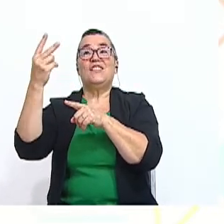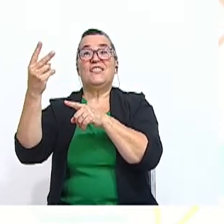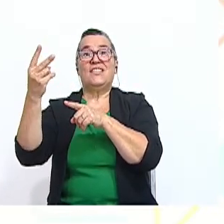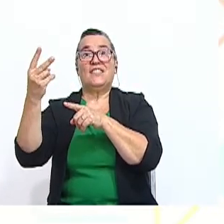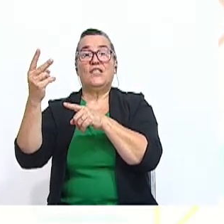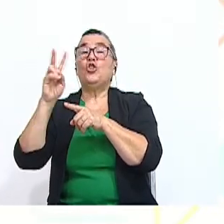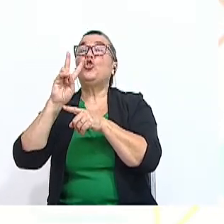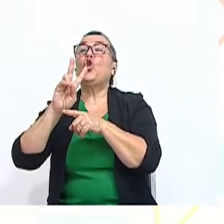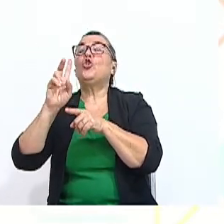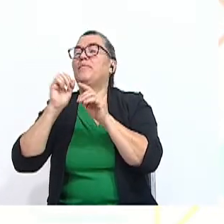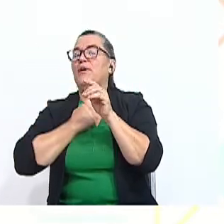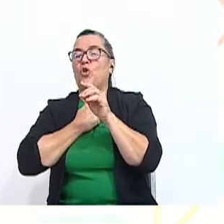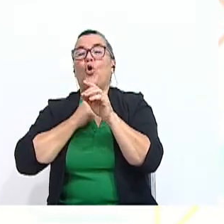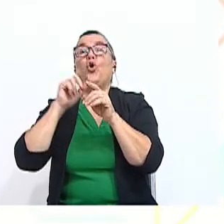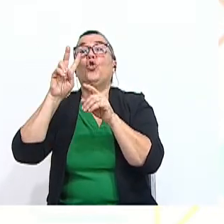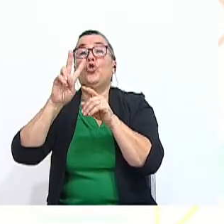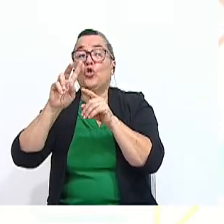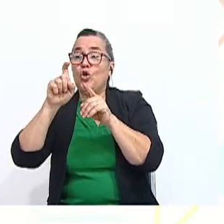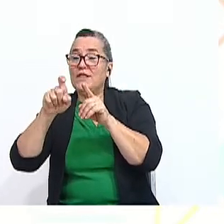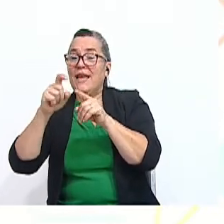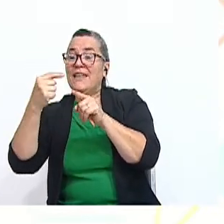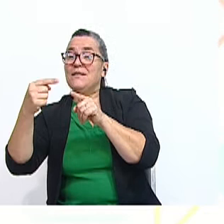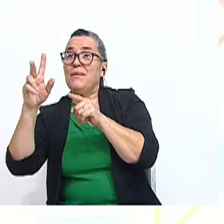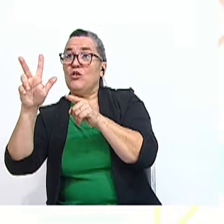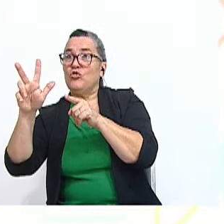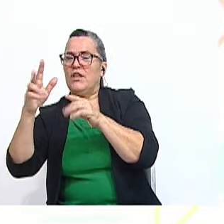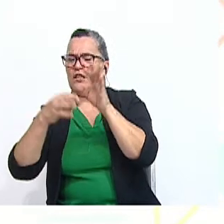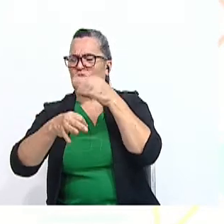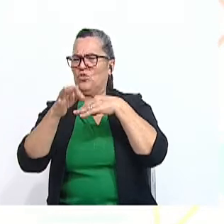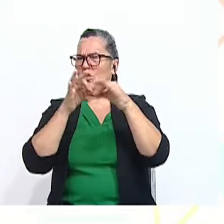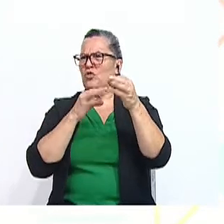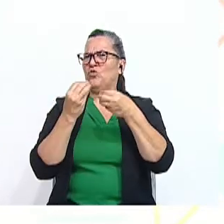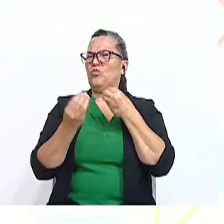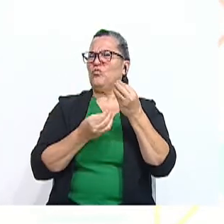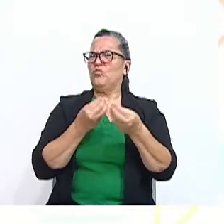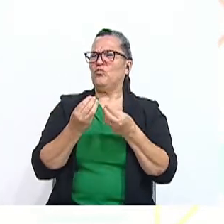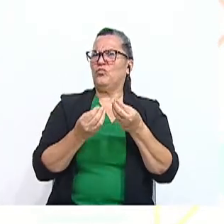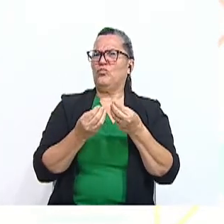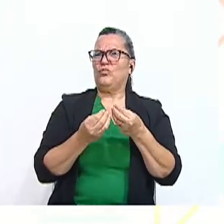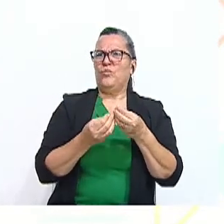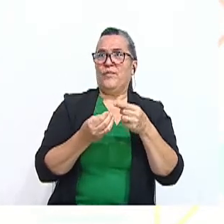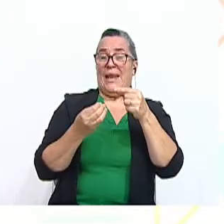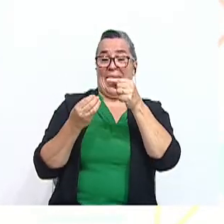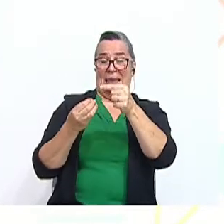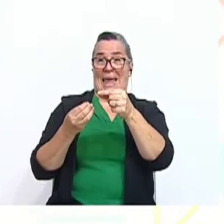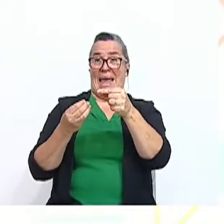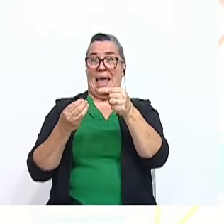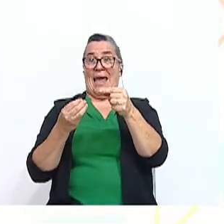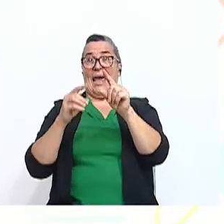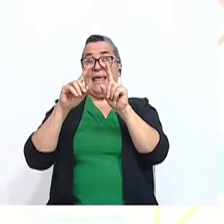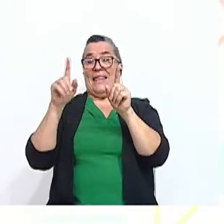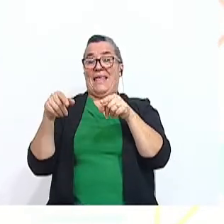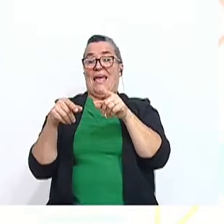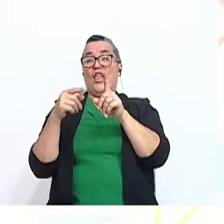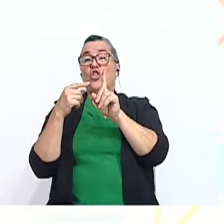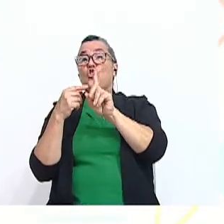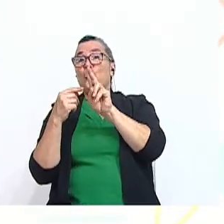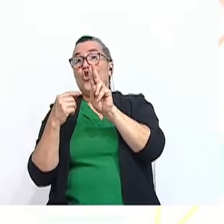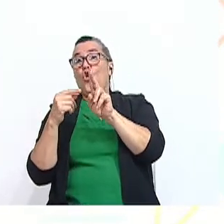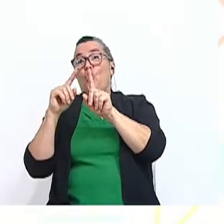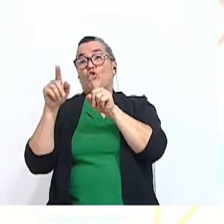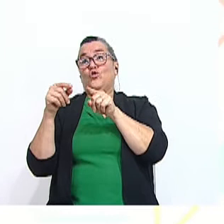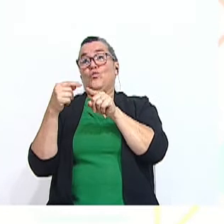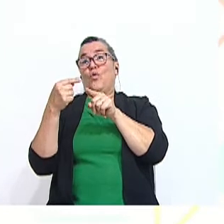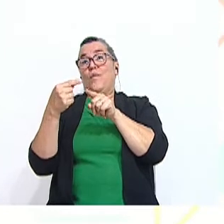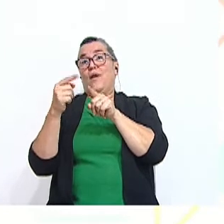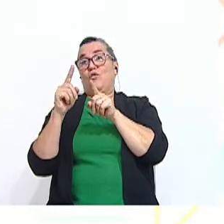3. Entonces, haciendo la sustitución, obtenemos g de 2 por -1 menos 3.